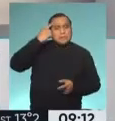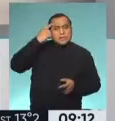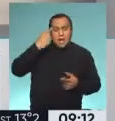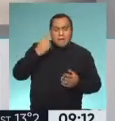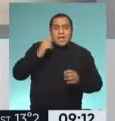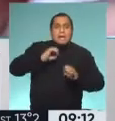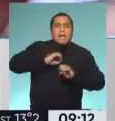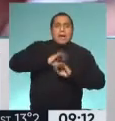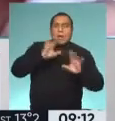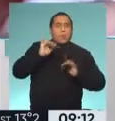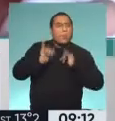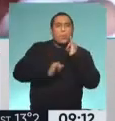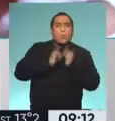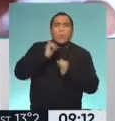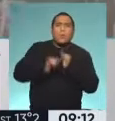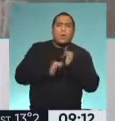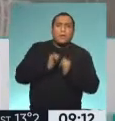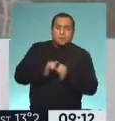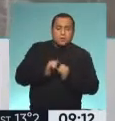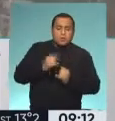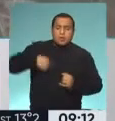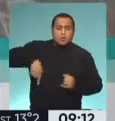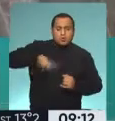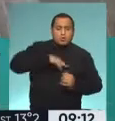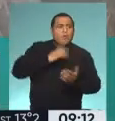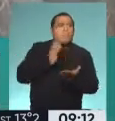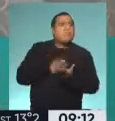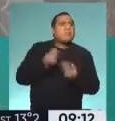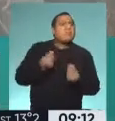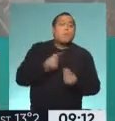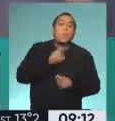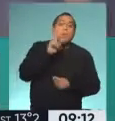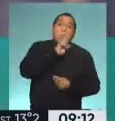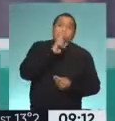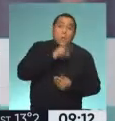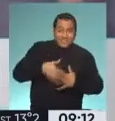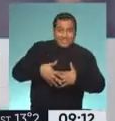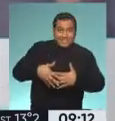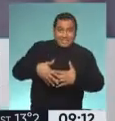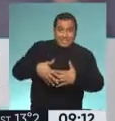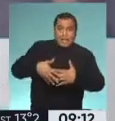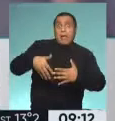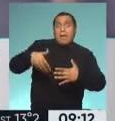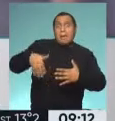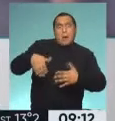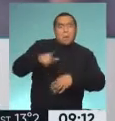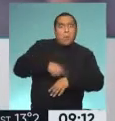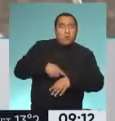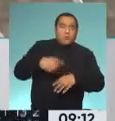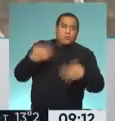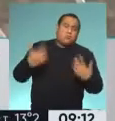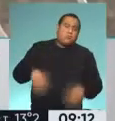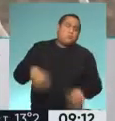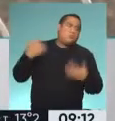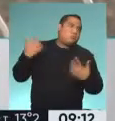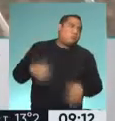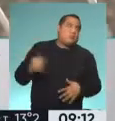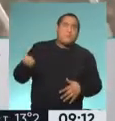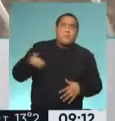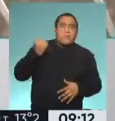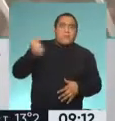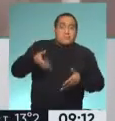sobre negro para que quede claro cuáles son nuestros derechos, la mujer, cuando llega el momento más importante que tiene que ver con dar vida,